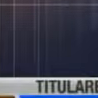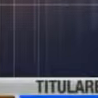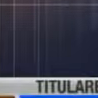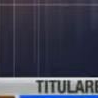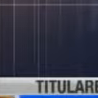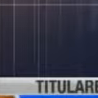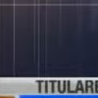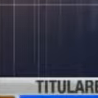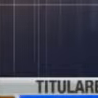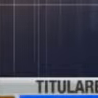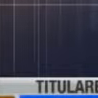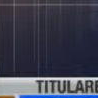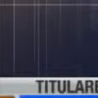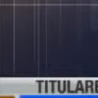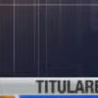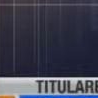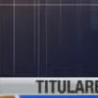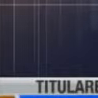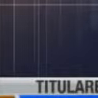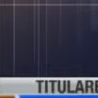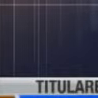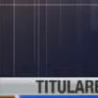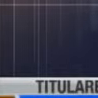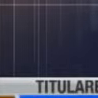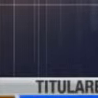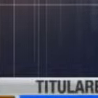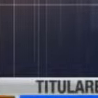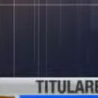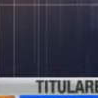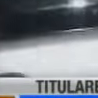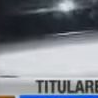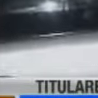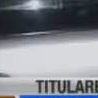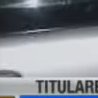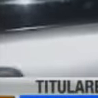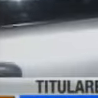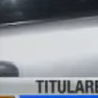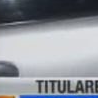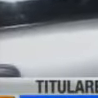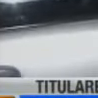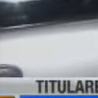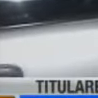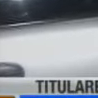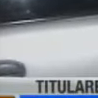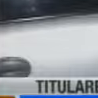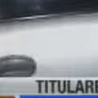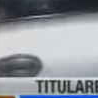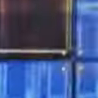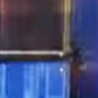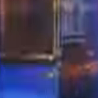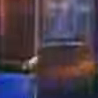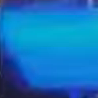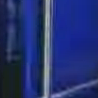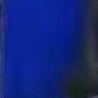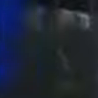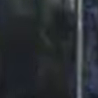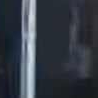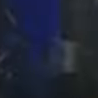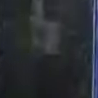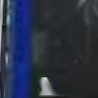La policía captura al jefe de una banda delictiva que estaría vinculada con la muerte de un turista japonés en Guayaquil.